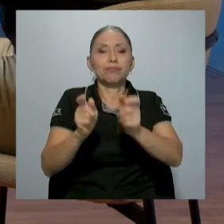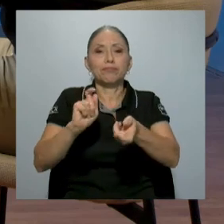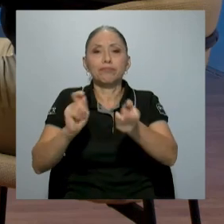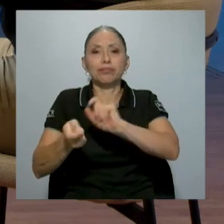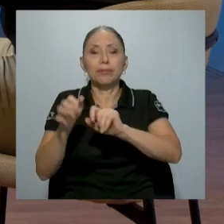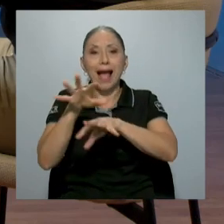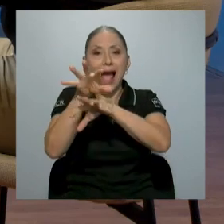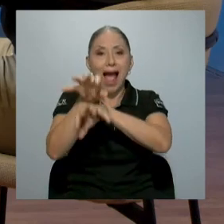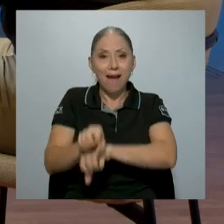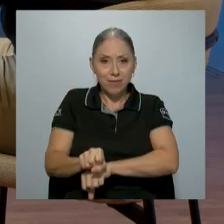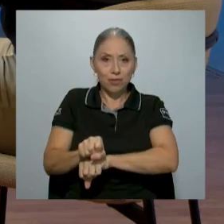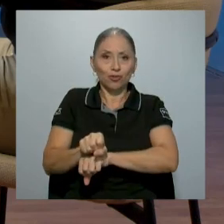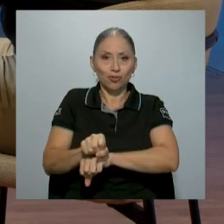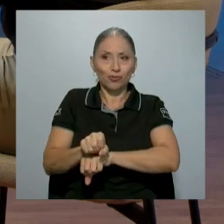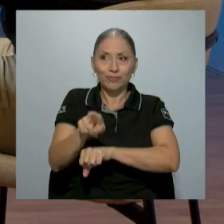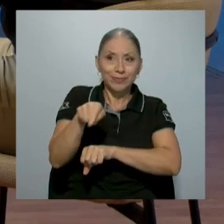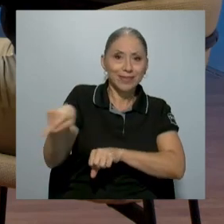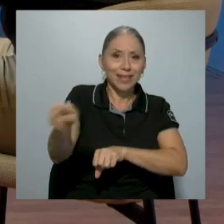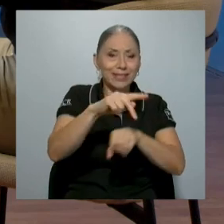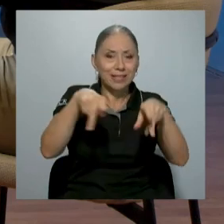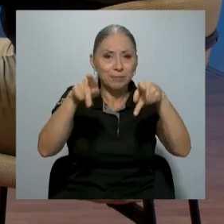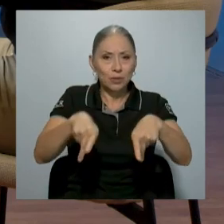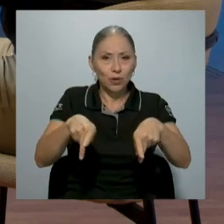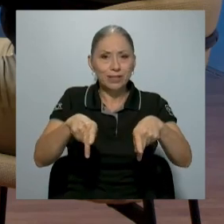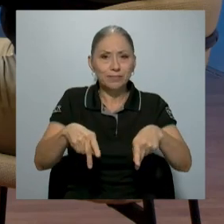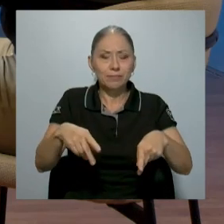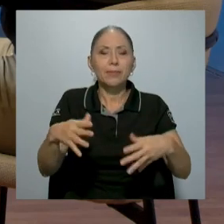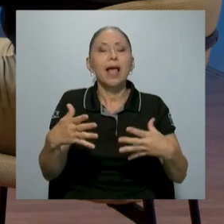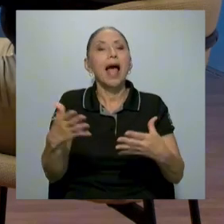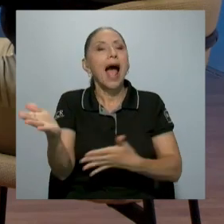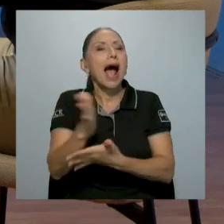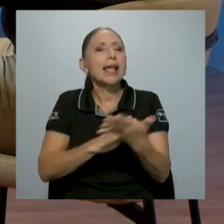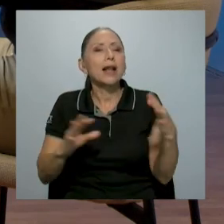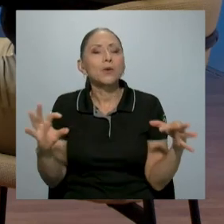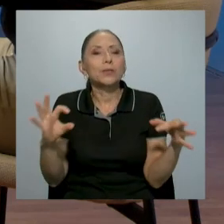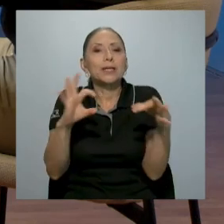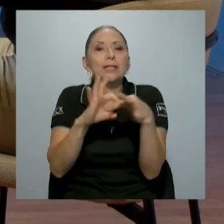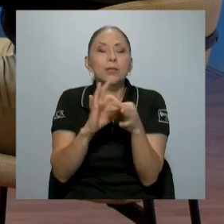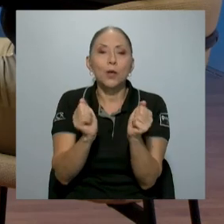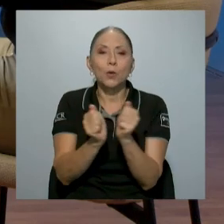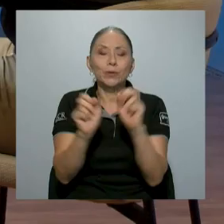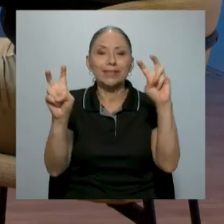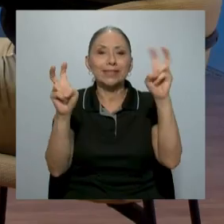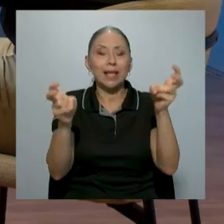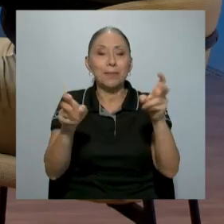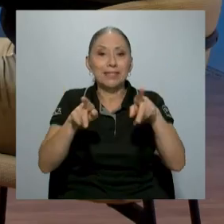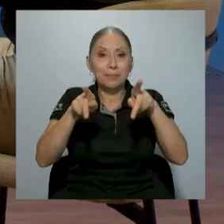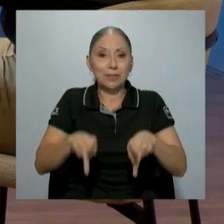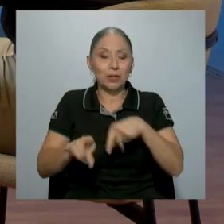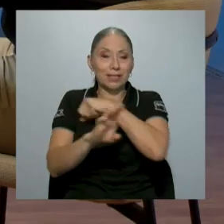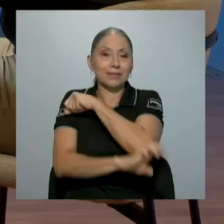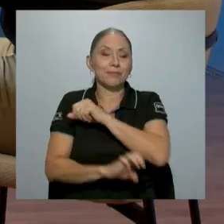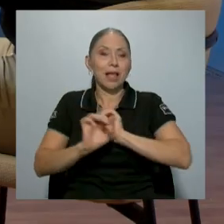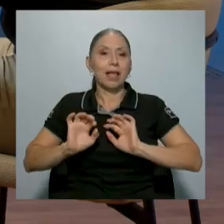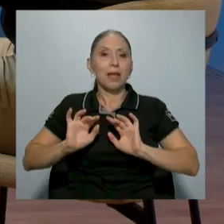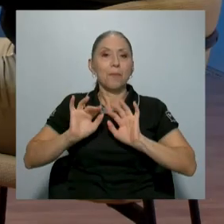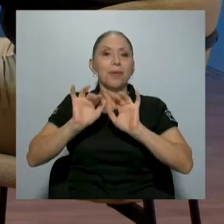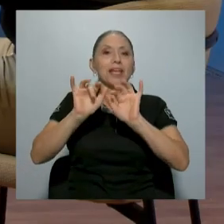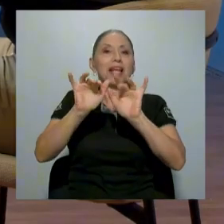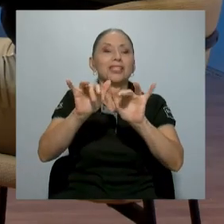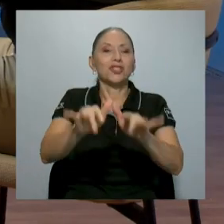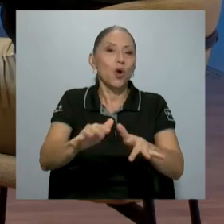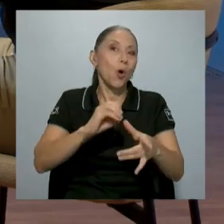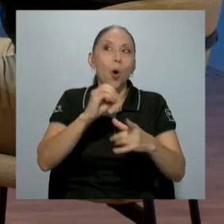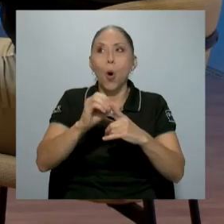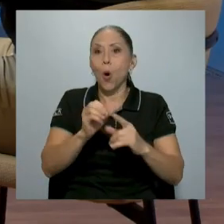de estas personas. Hay un componente muy fuerte relacionado con los temas de migración. Eso quiere decir que ya las personas no se quedan en las